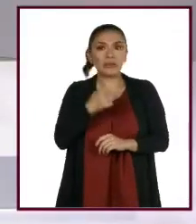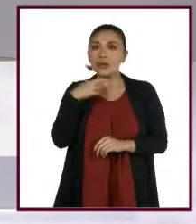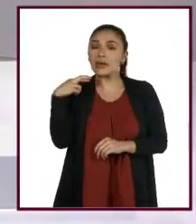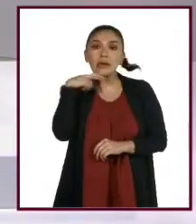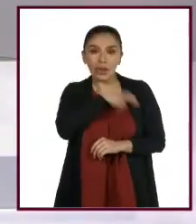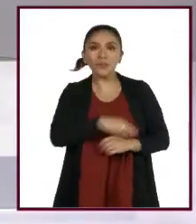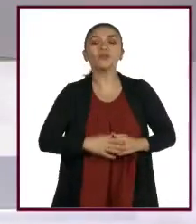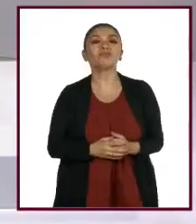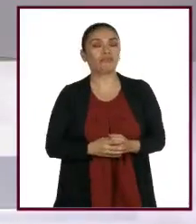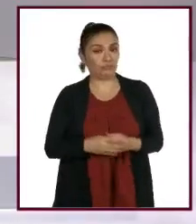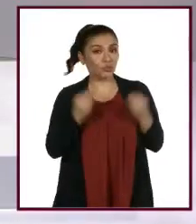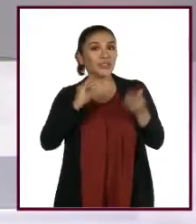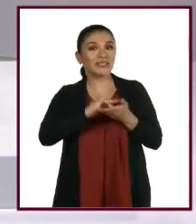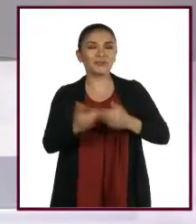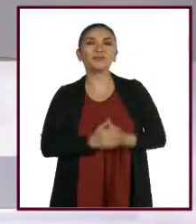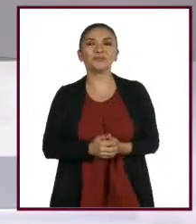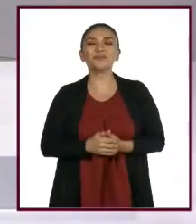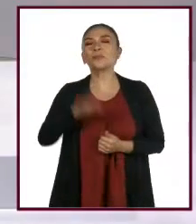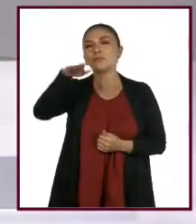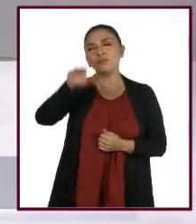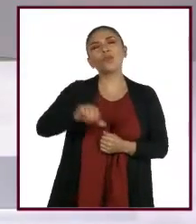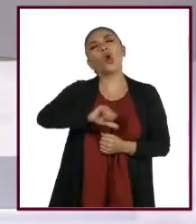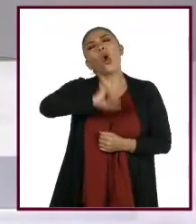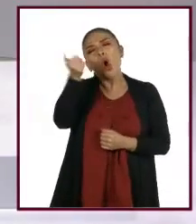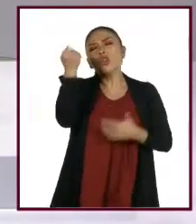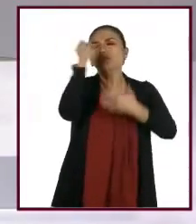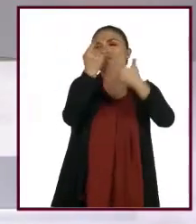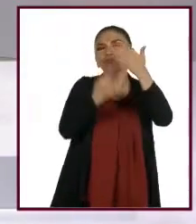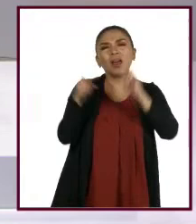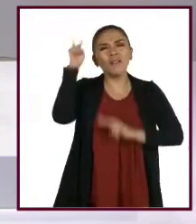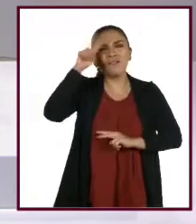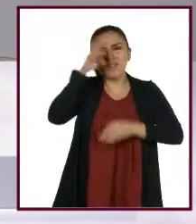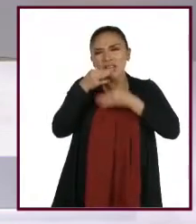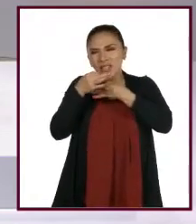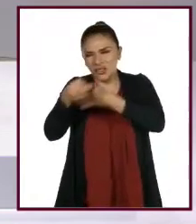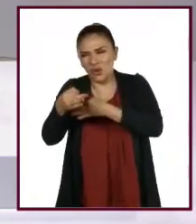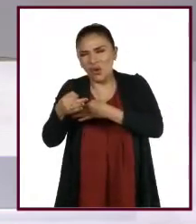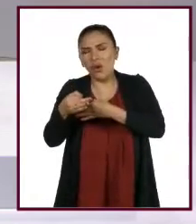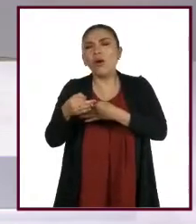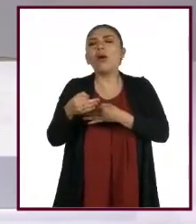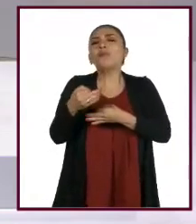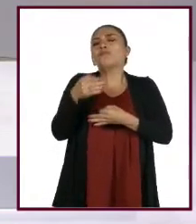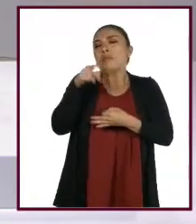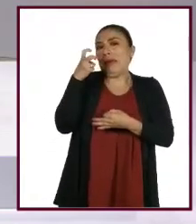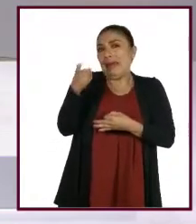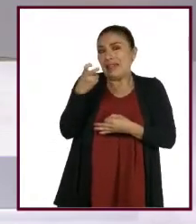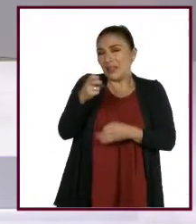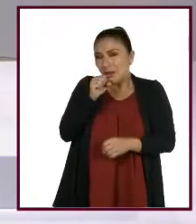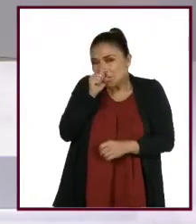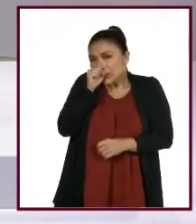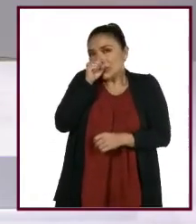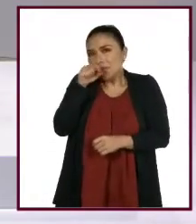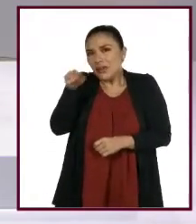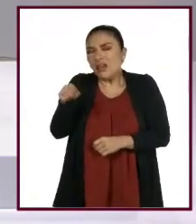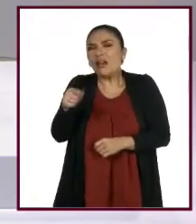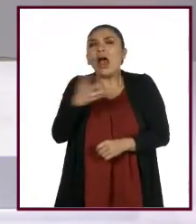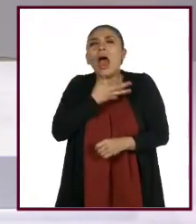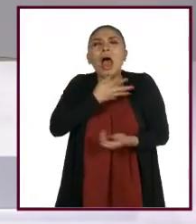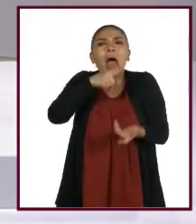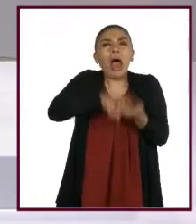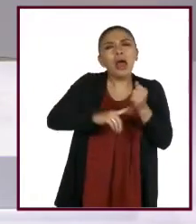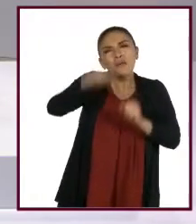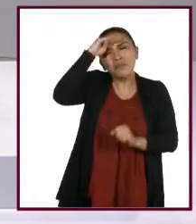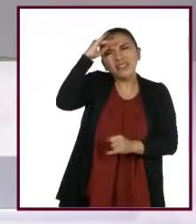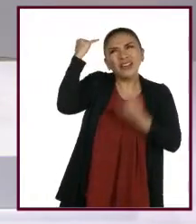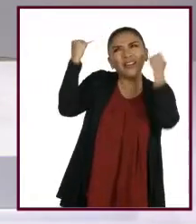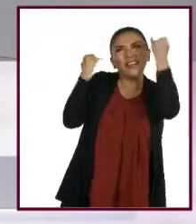Inmediatamente. Doctor, muchas gracias. A diferencia de otras adicciones, ¿qué estigmas o prejuicios hay en torno a los